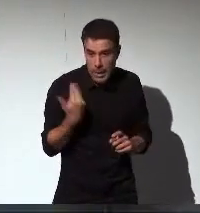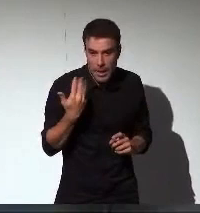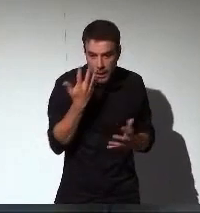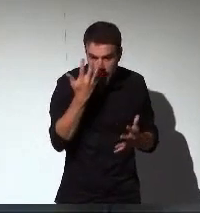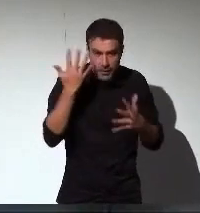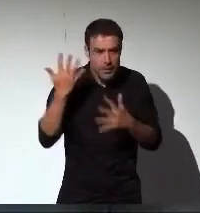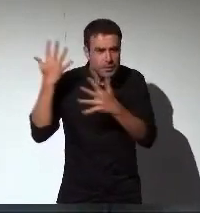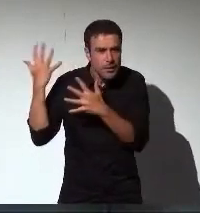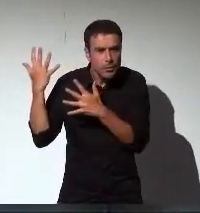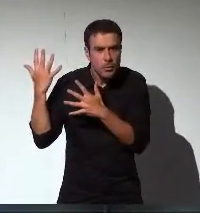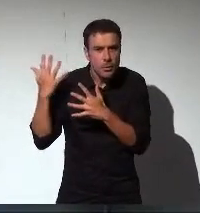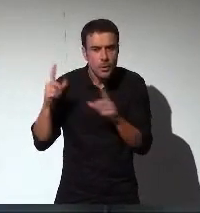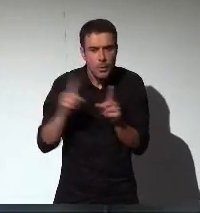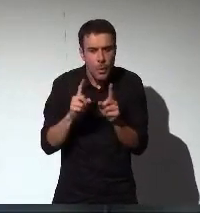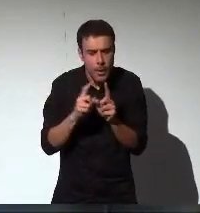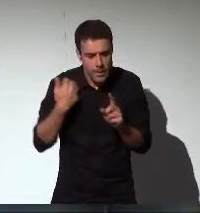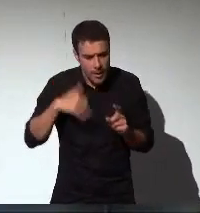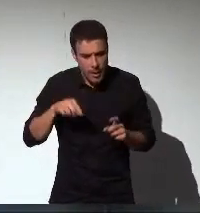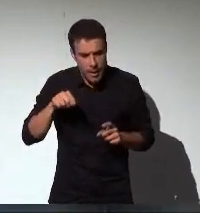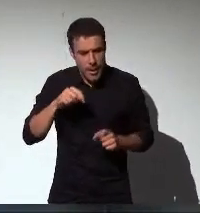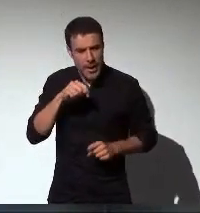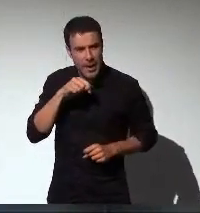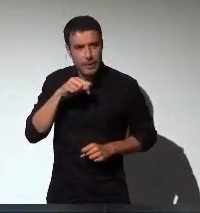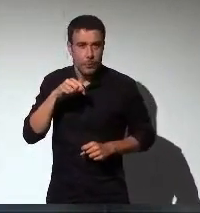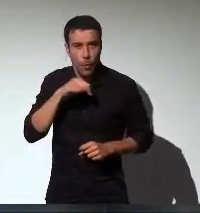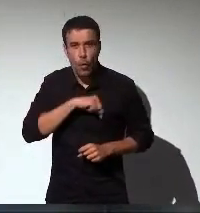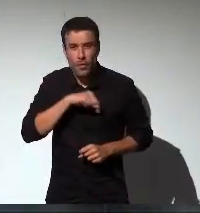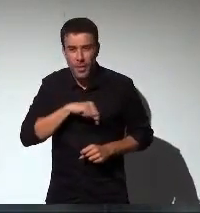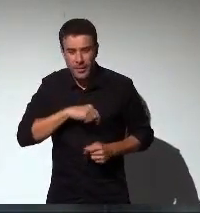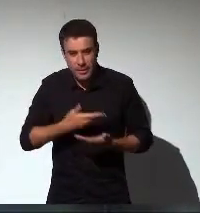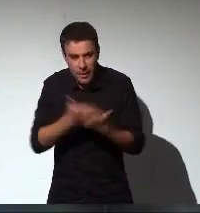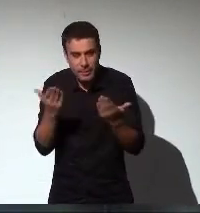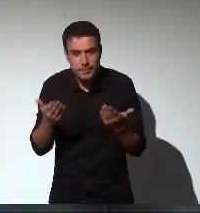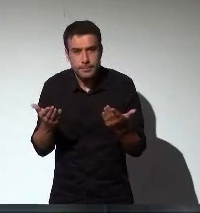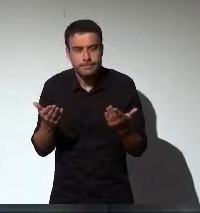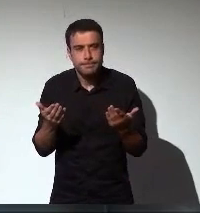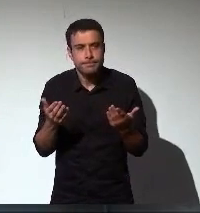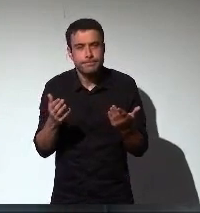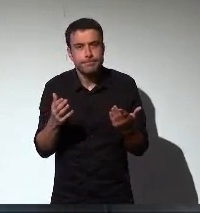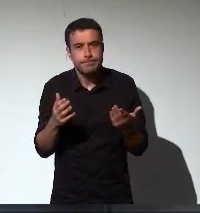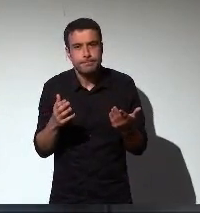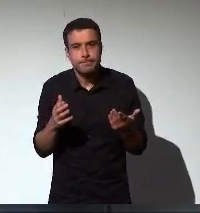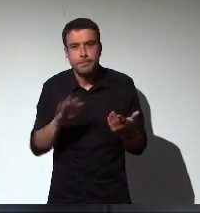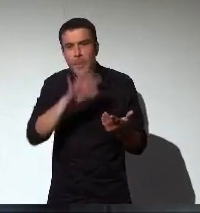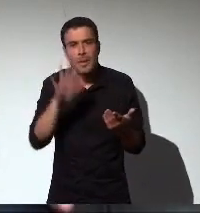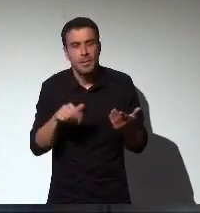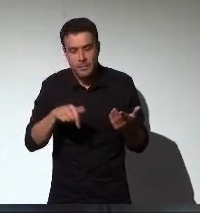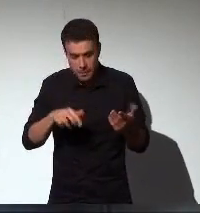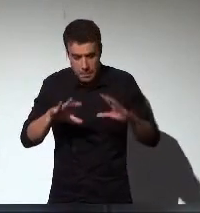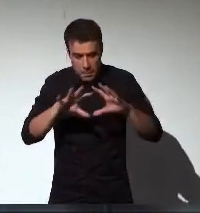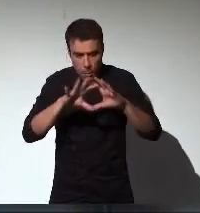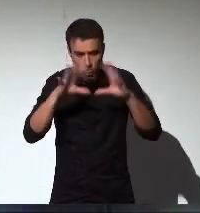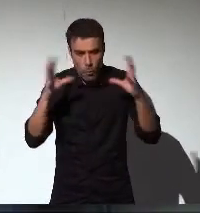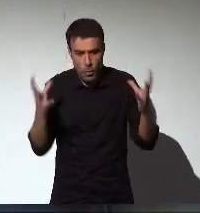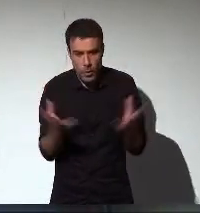décadas, existe una conciencia generalizada de que nuestro planeta